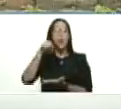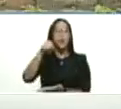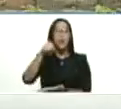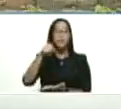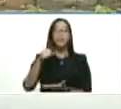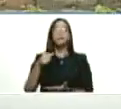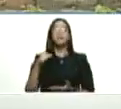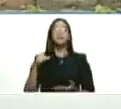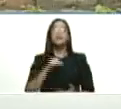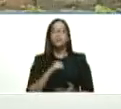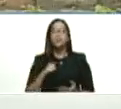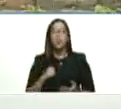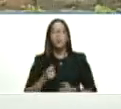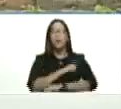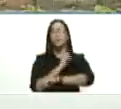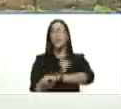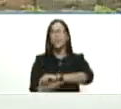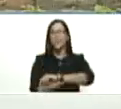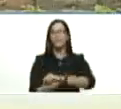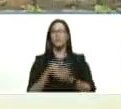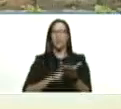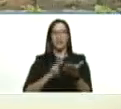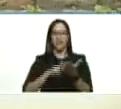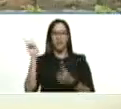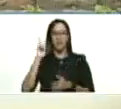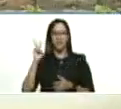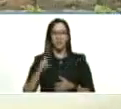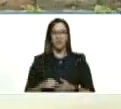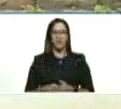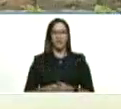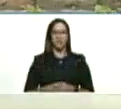una hermosa y poderosa realidad en Venezuela.